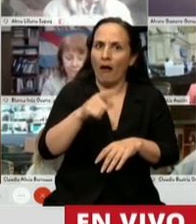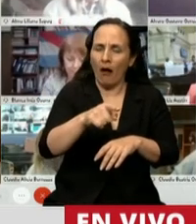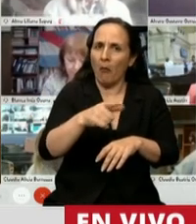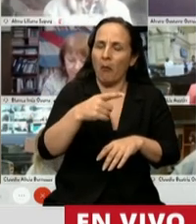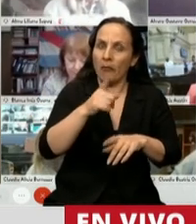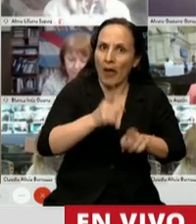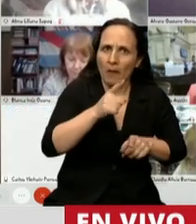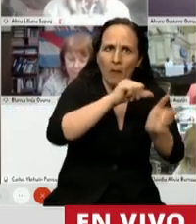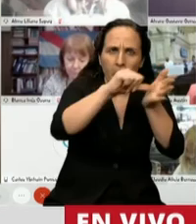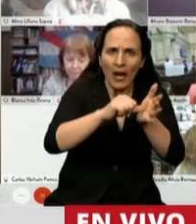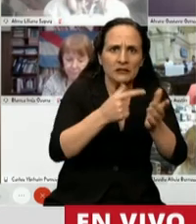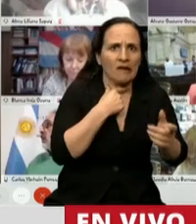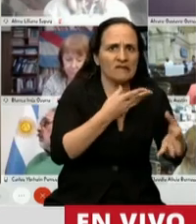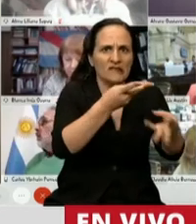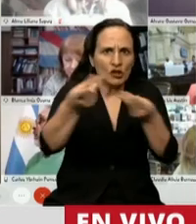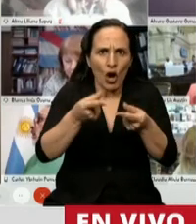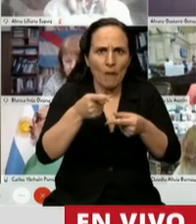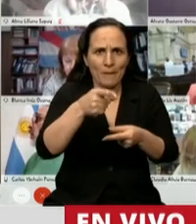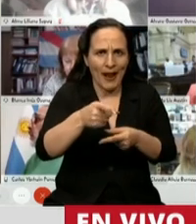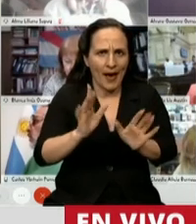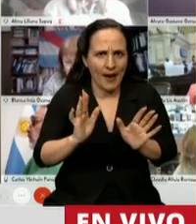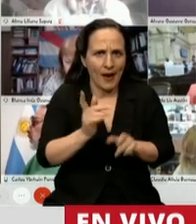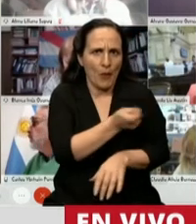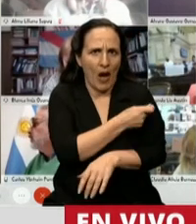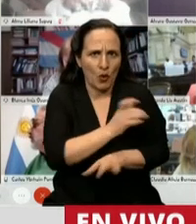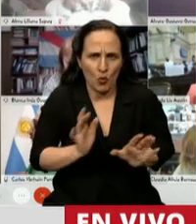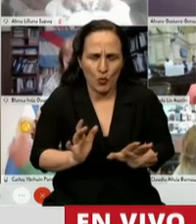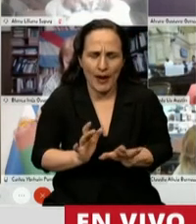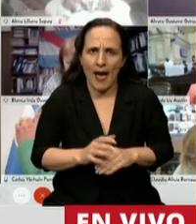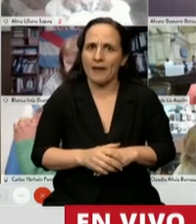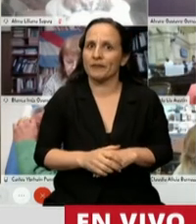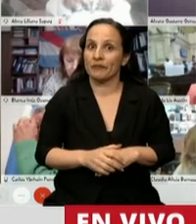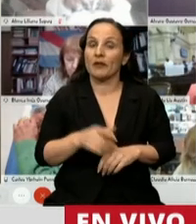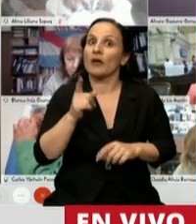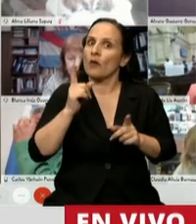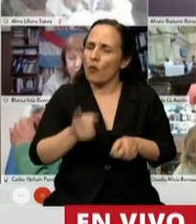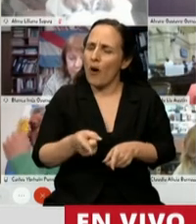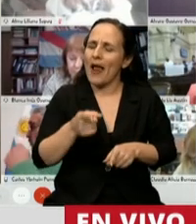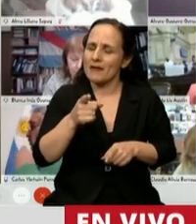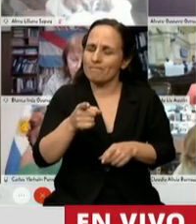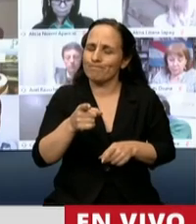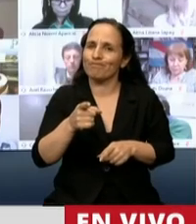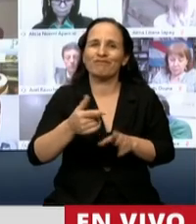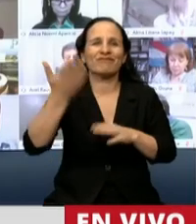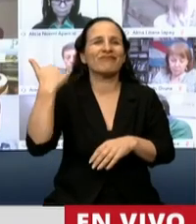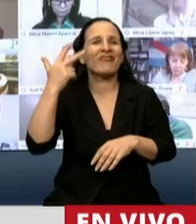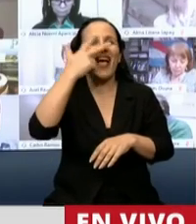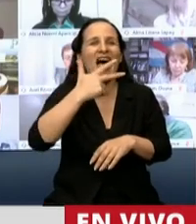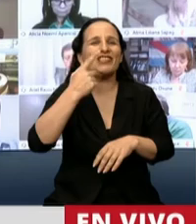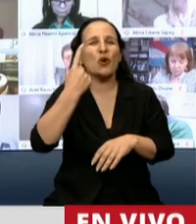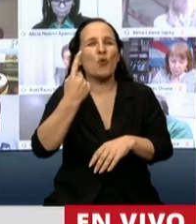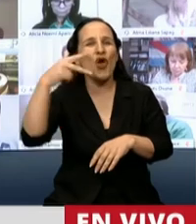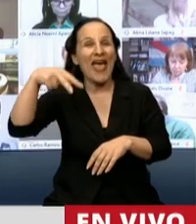esas vacunas. Con una variable que hay que tener en cuenta que no ocurrió durante la pandemia del